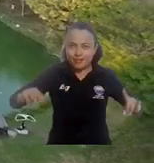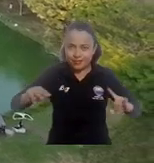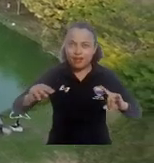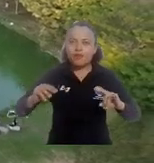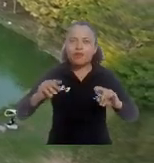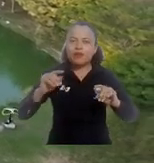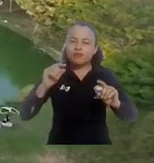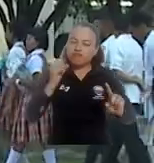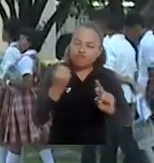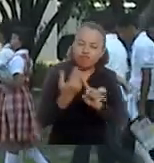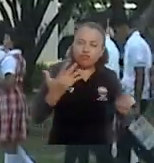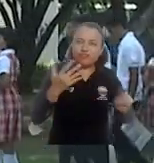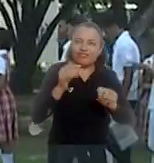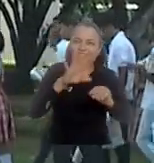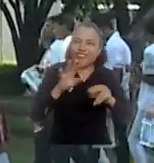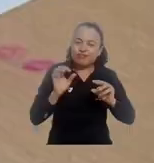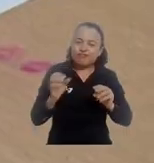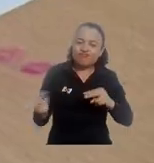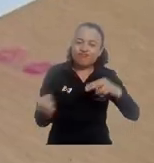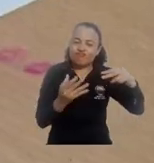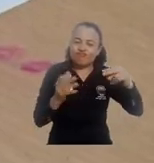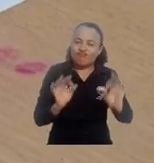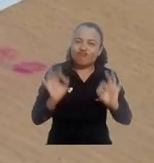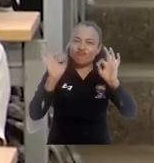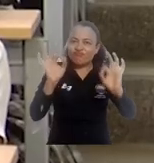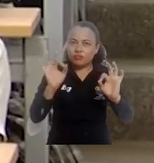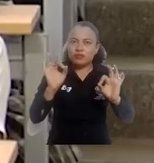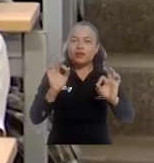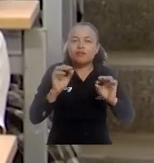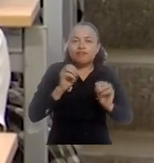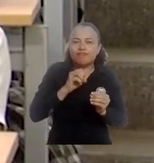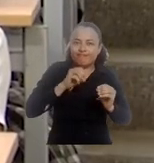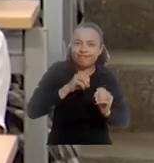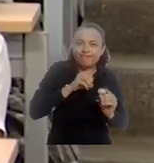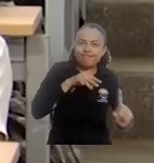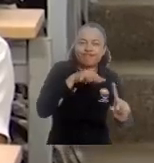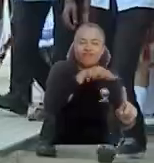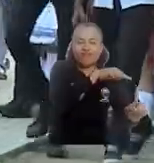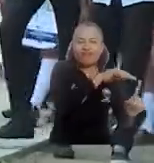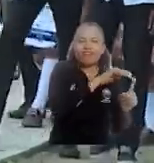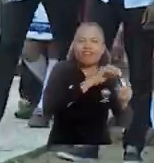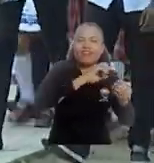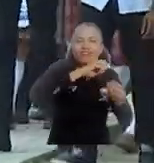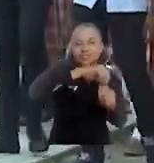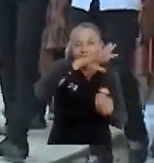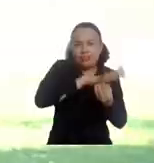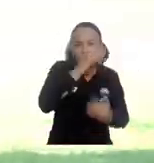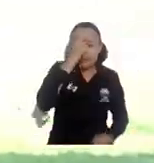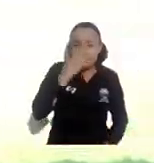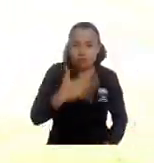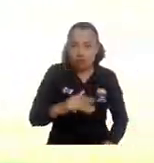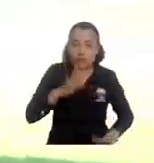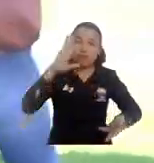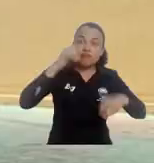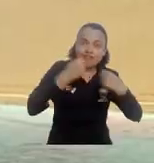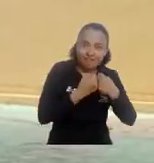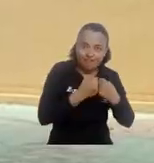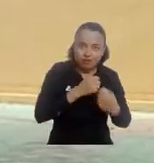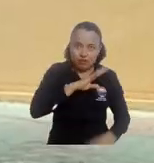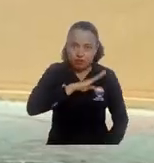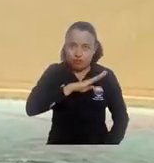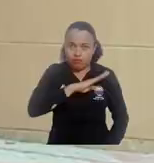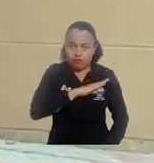La Universidad del Magdalena busca trascender su calidad educativa al distrito de Santa Marta y por eso, como parte de la gran alianza con